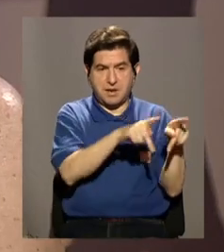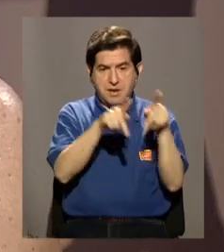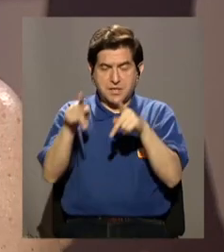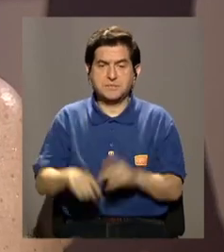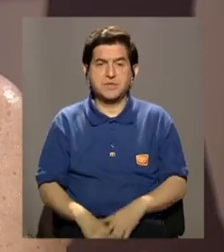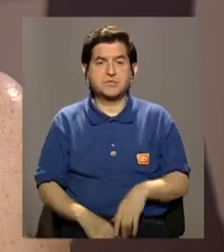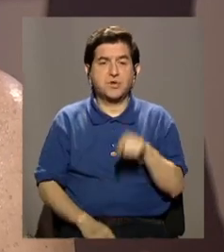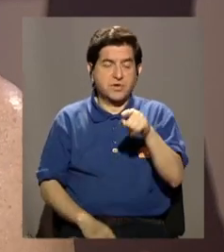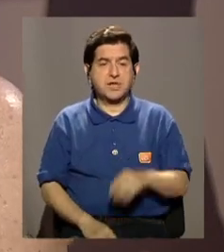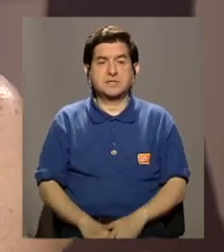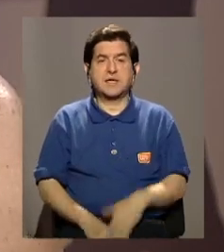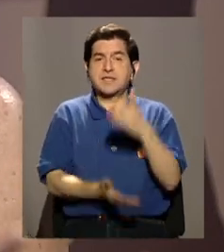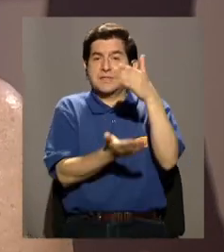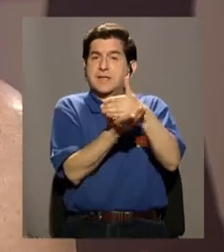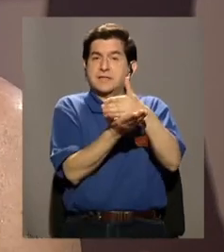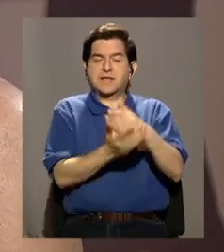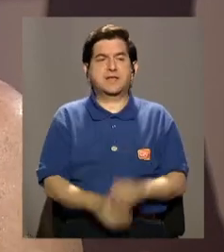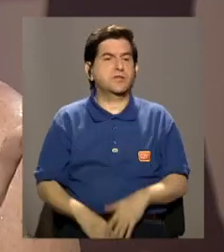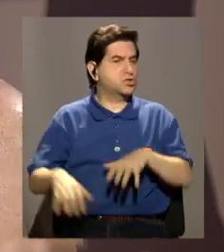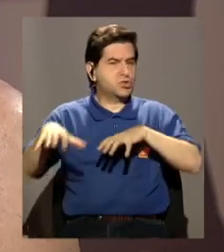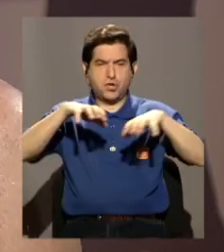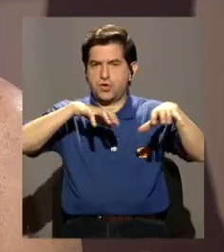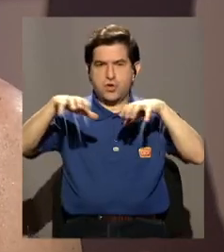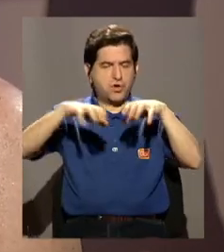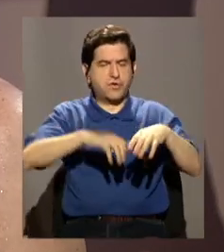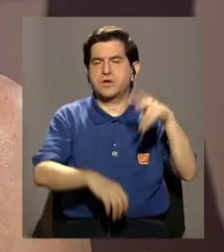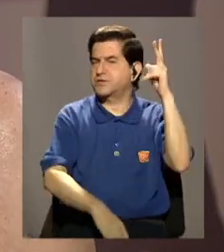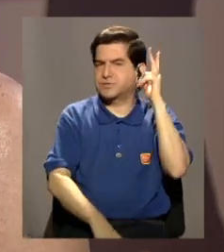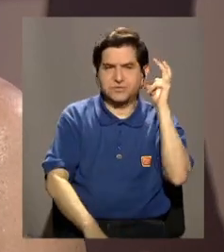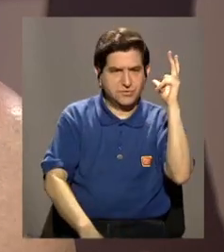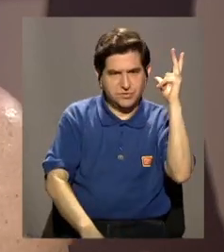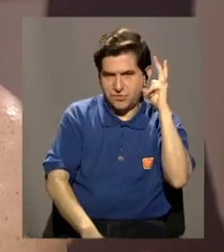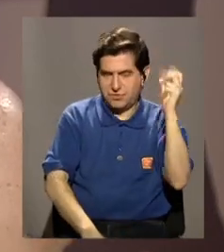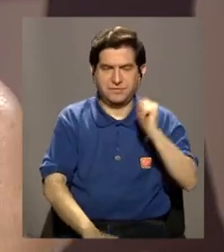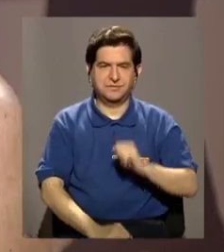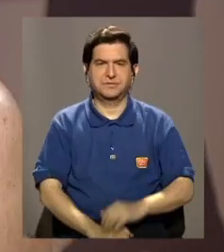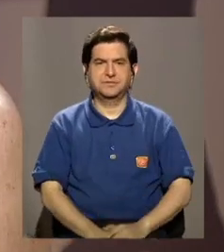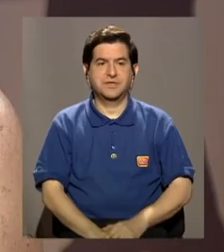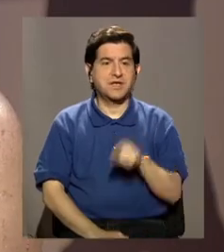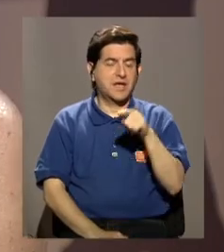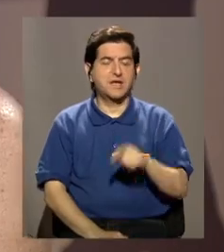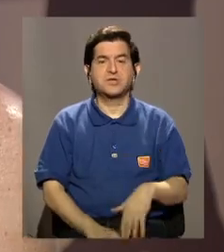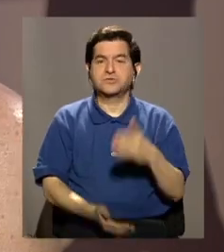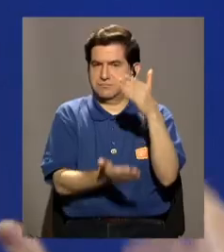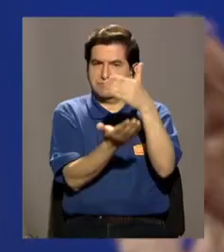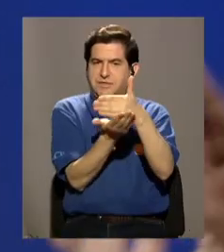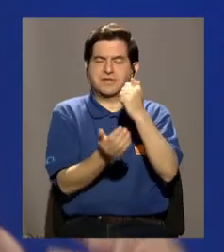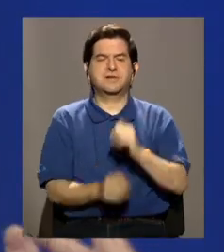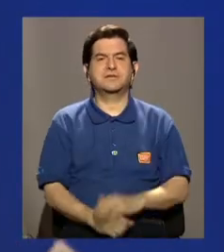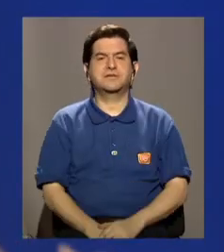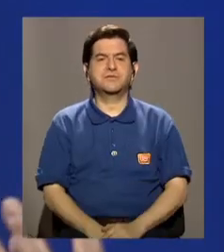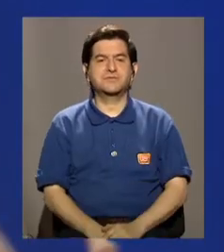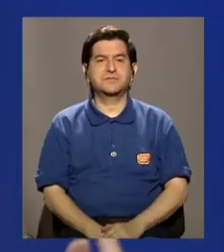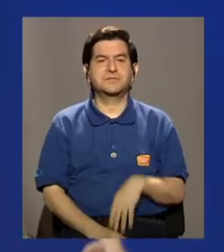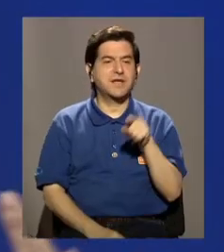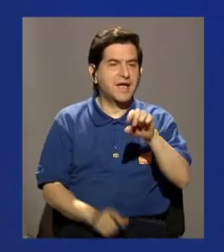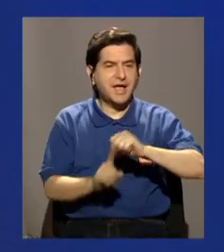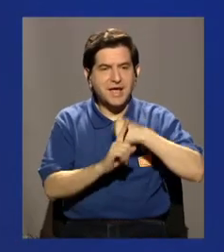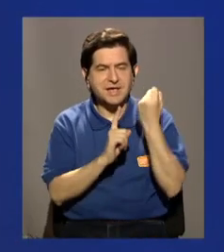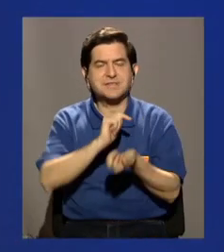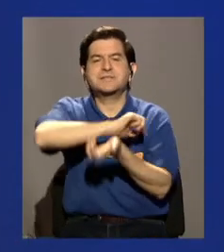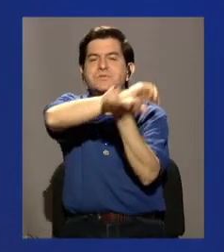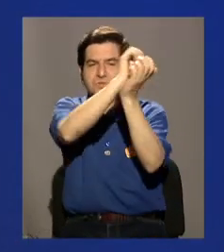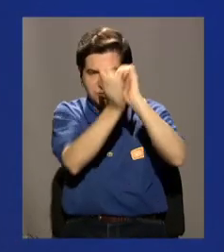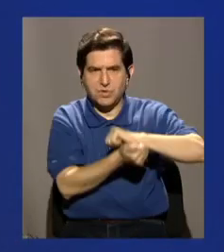estaban en trance entonces no reaccionaban a lo que se estaba escuchando y no se movían aquí entonces eso fue un otro